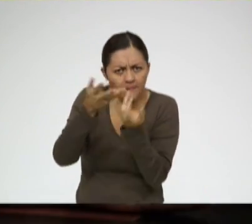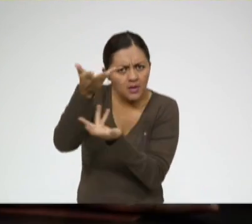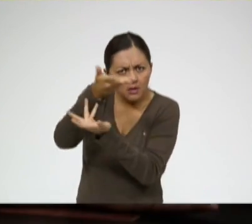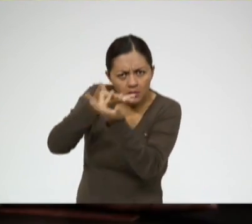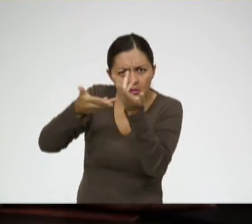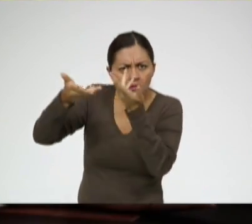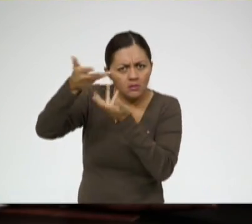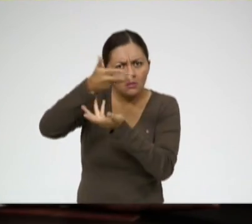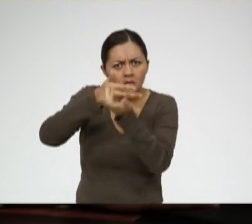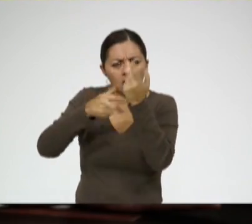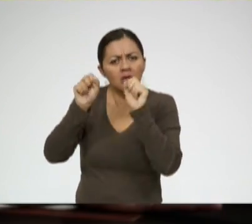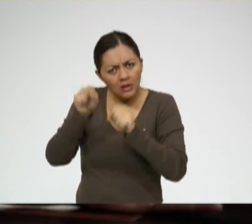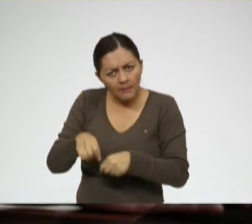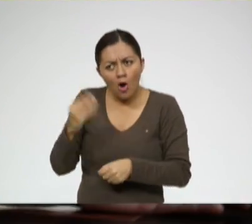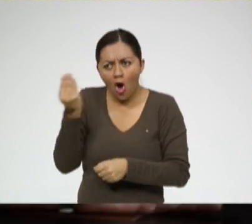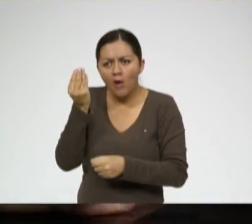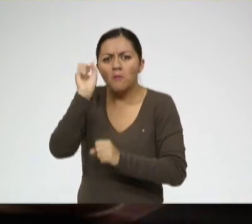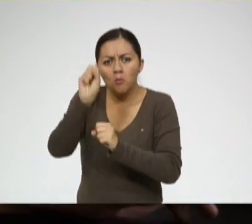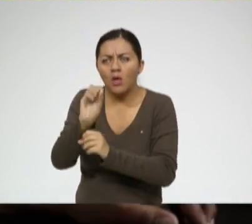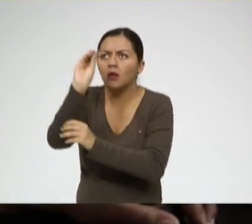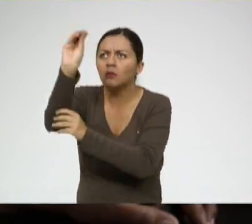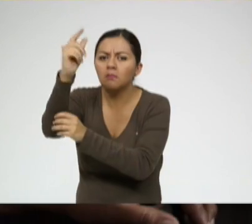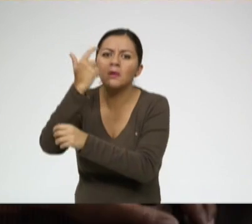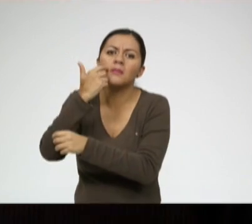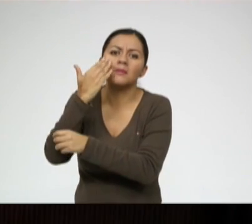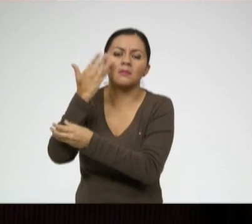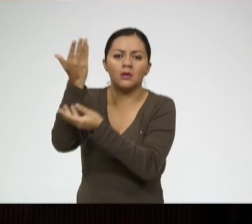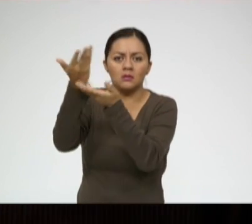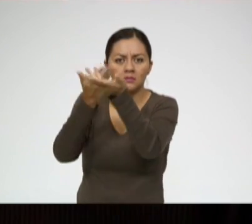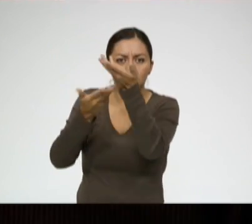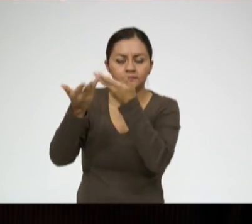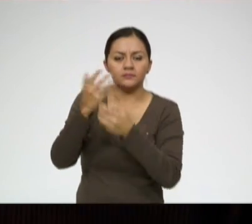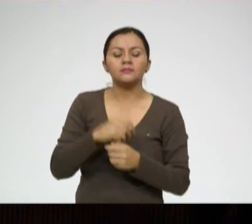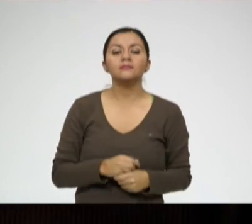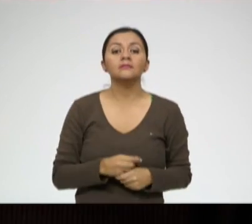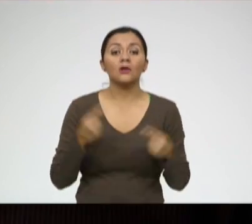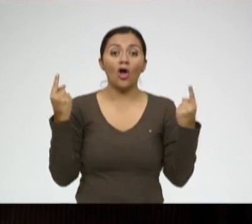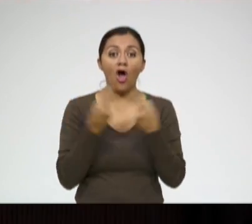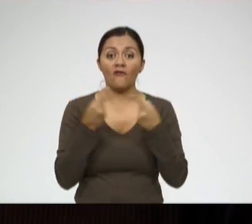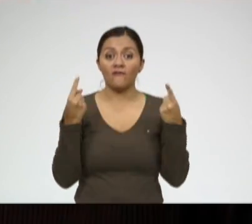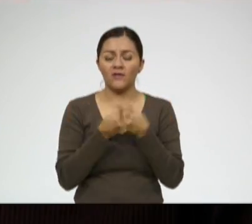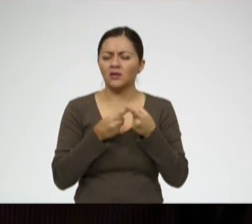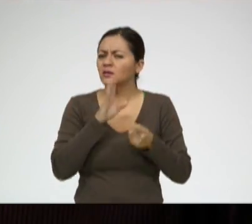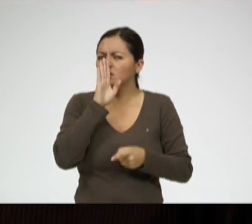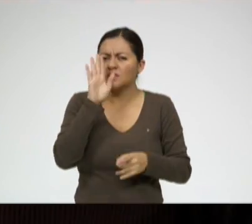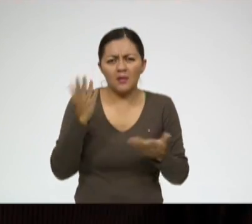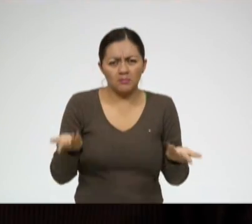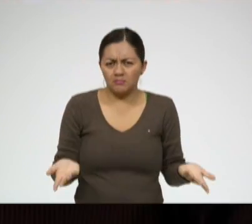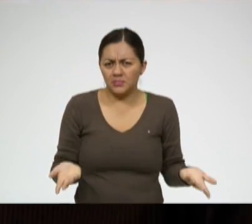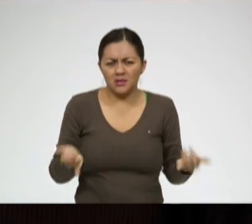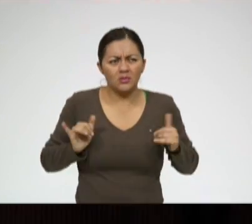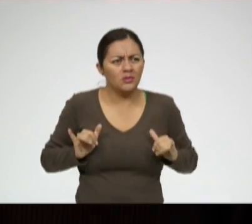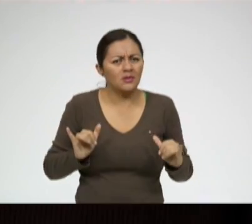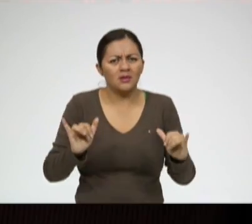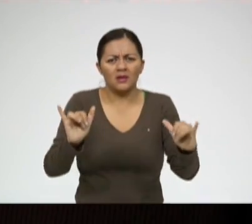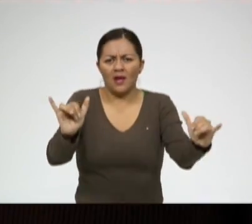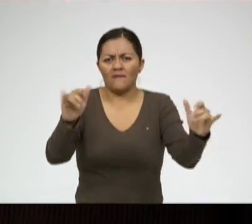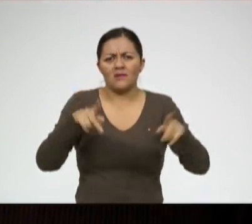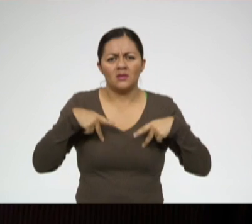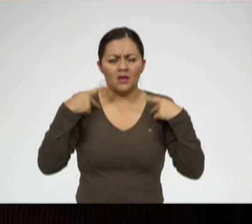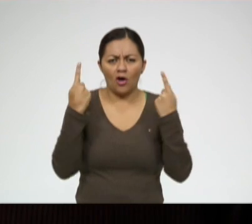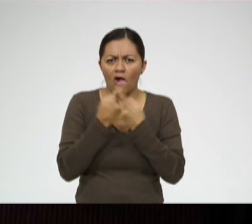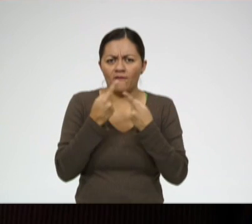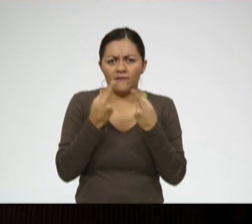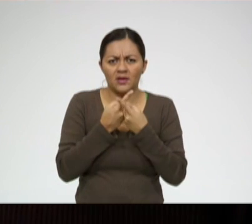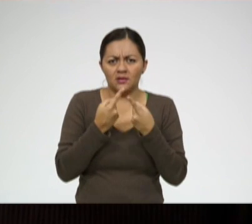mejor manera viable de que es la comunicación de resolver un tema. Los conflictos están ahí. nuestra condición humana es